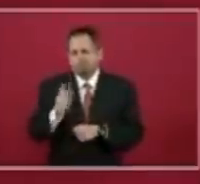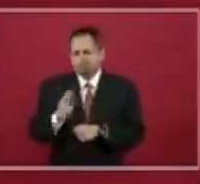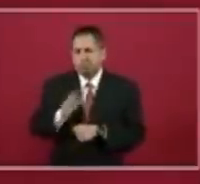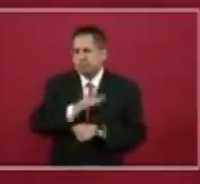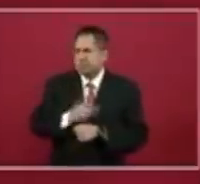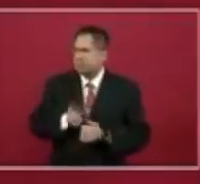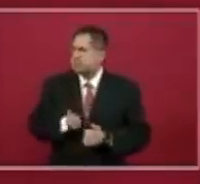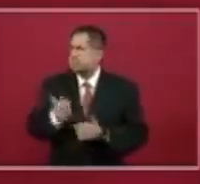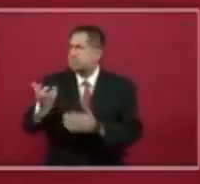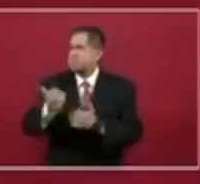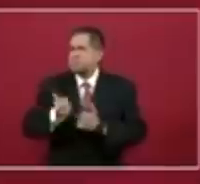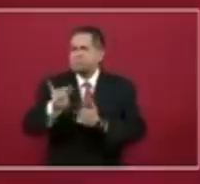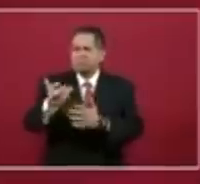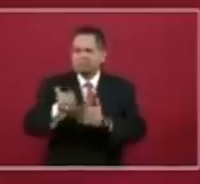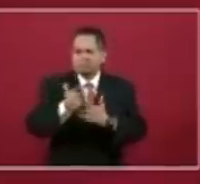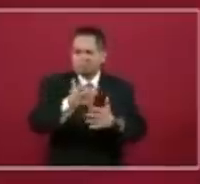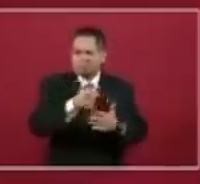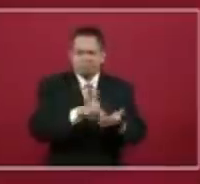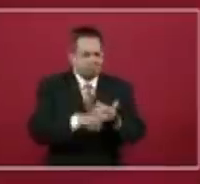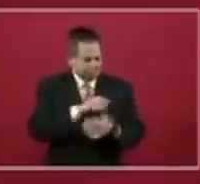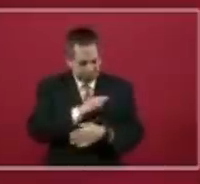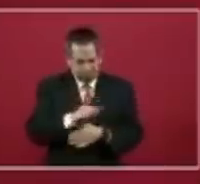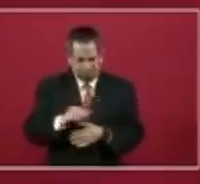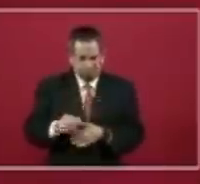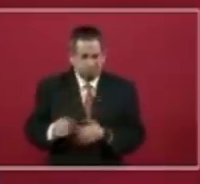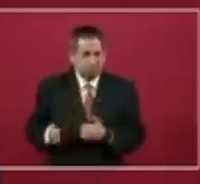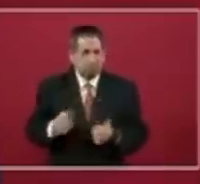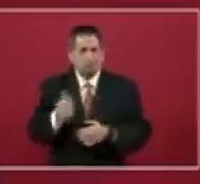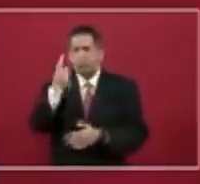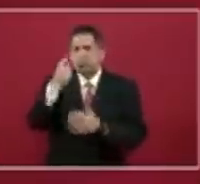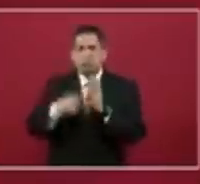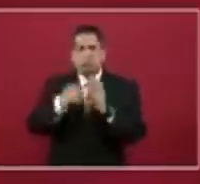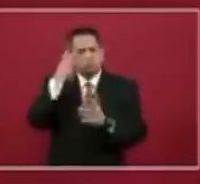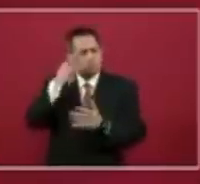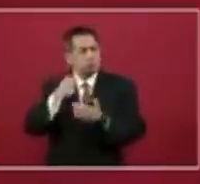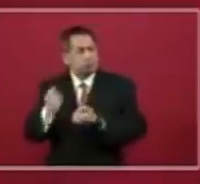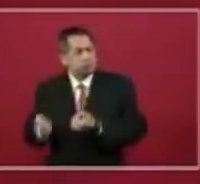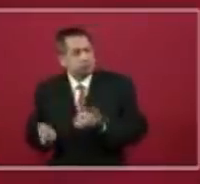para transportar con un solo viaje